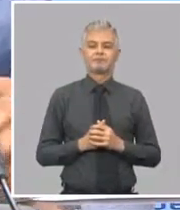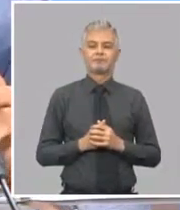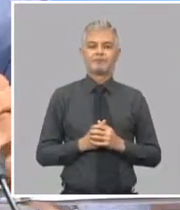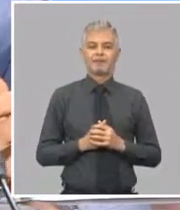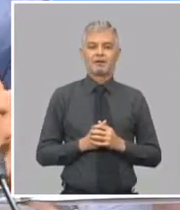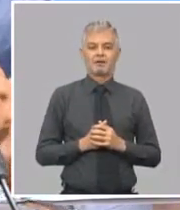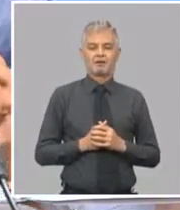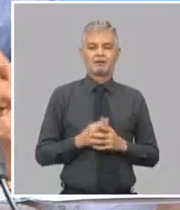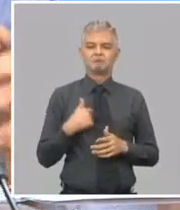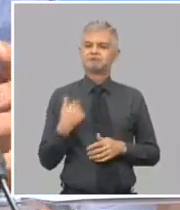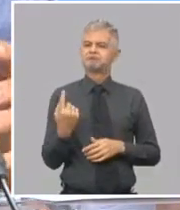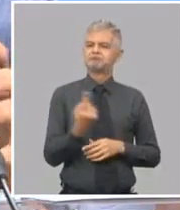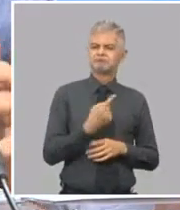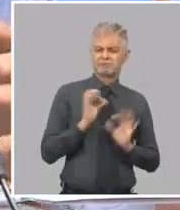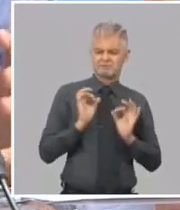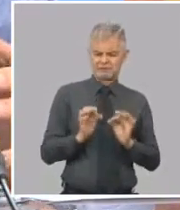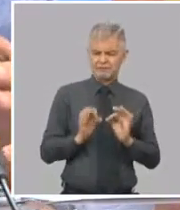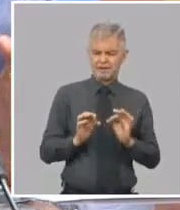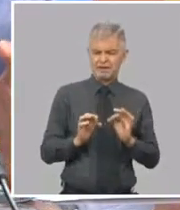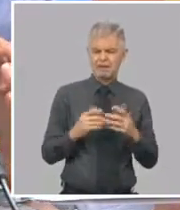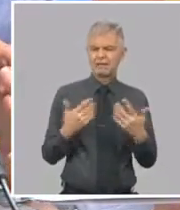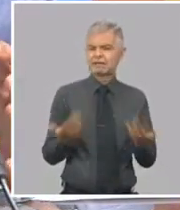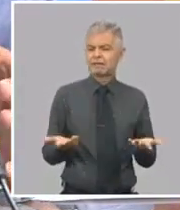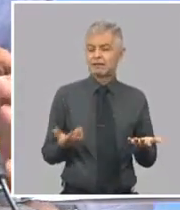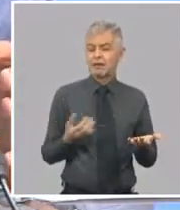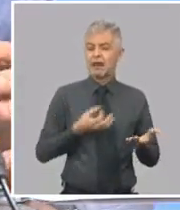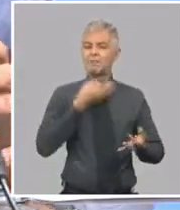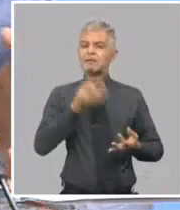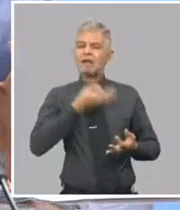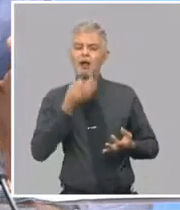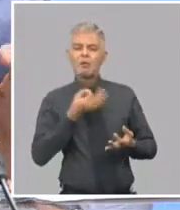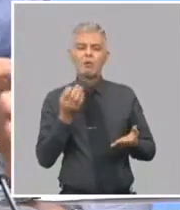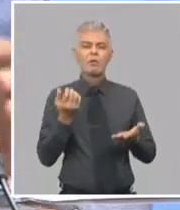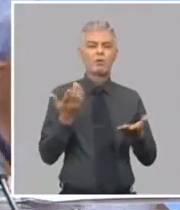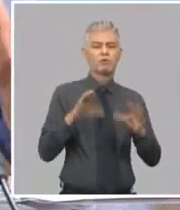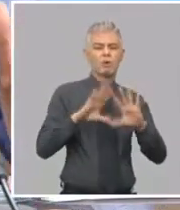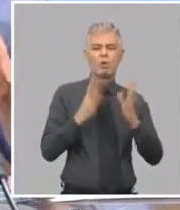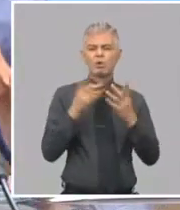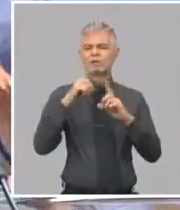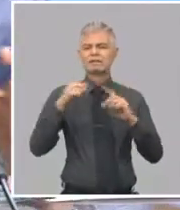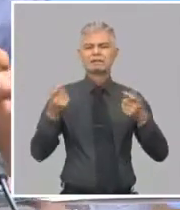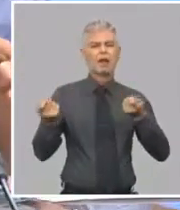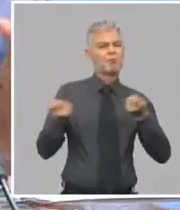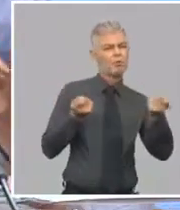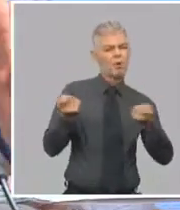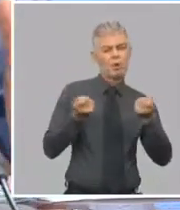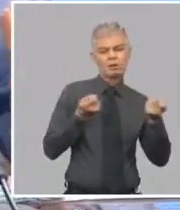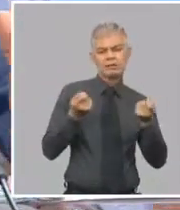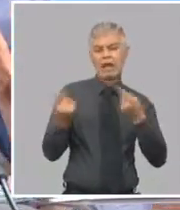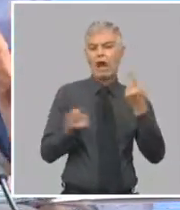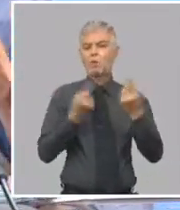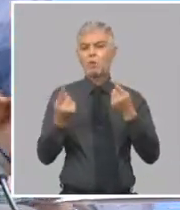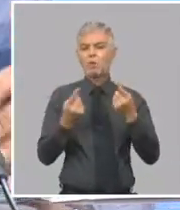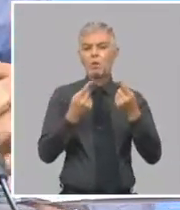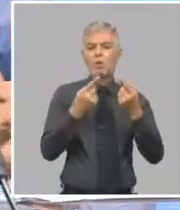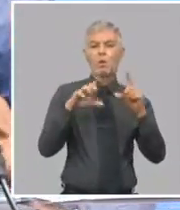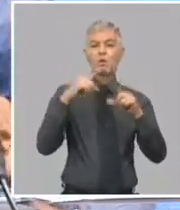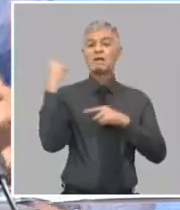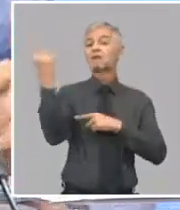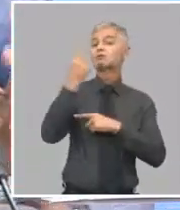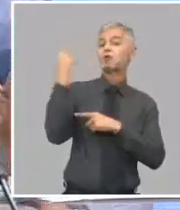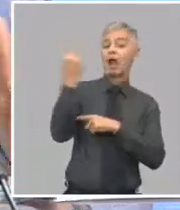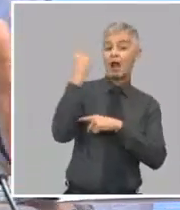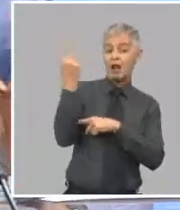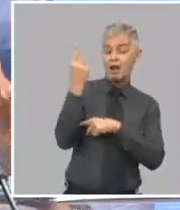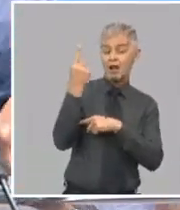siempre que explicamos lo relativo a los servicios de transporte pues los agrupamos los servicios que tienen que ver con la movilidad nacional y los